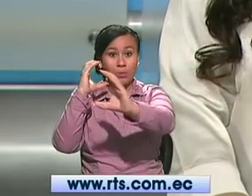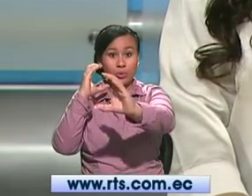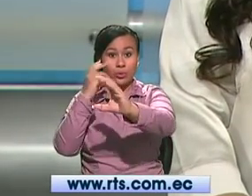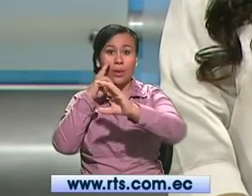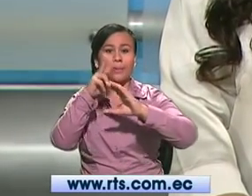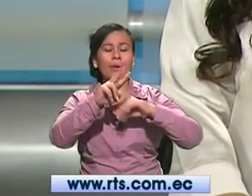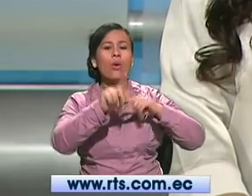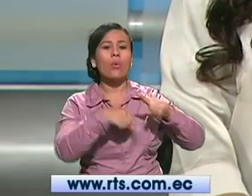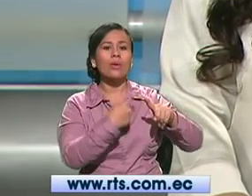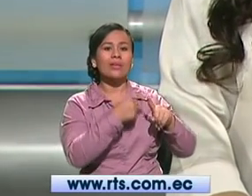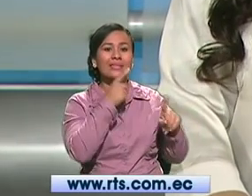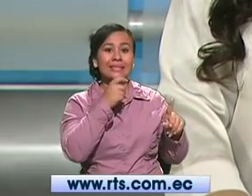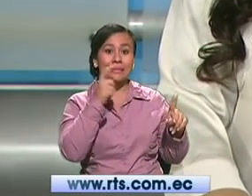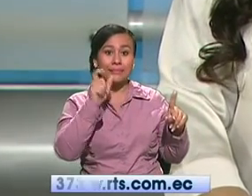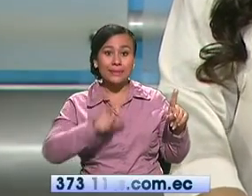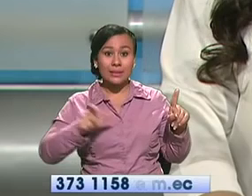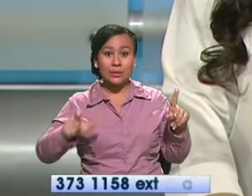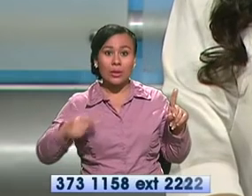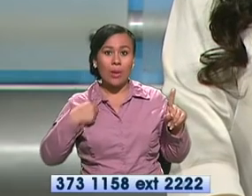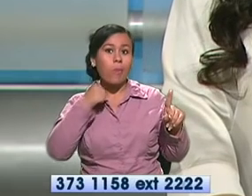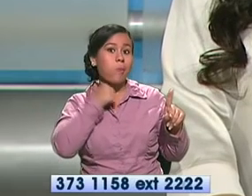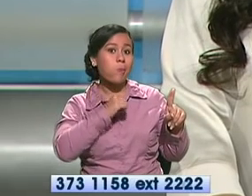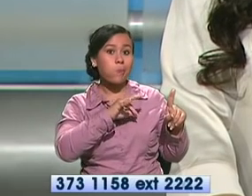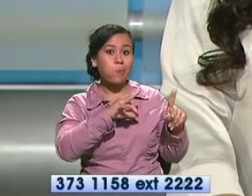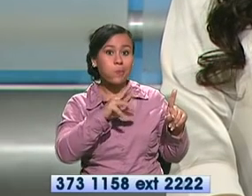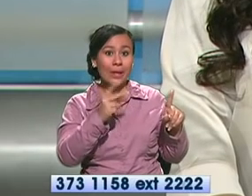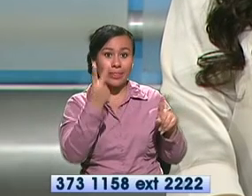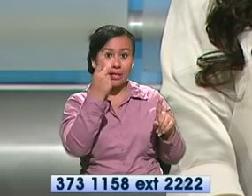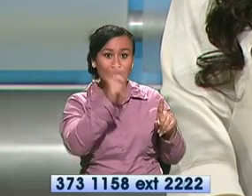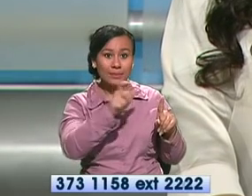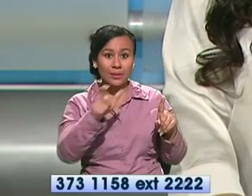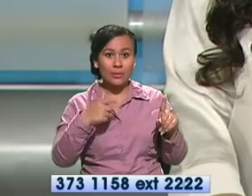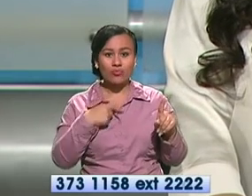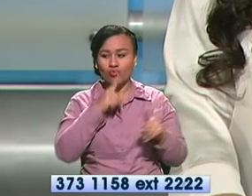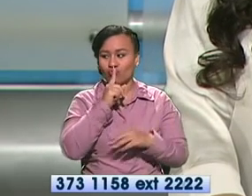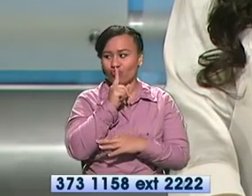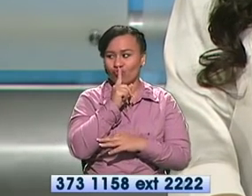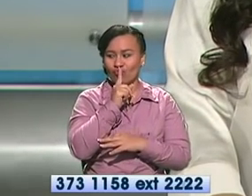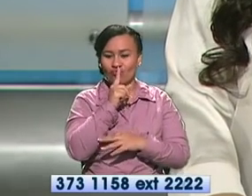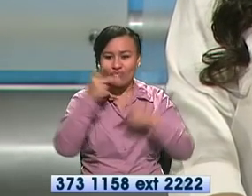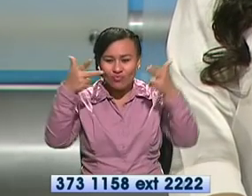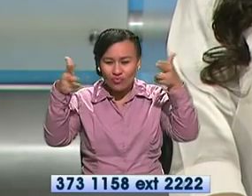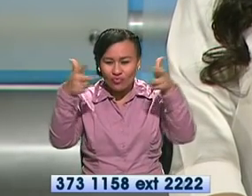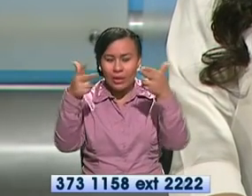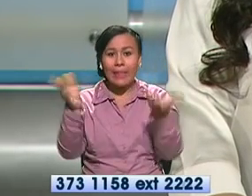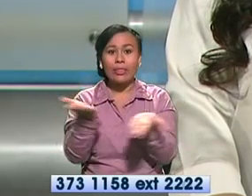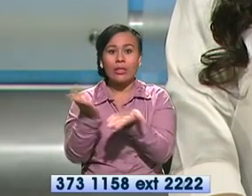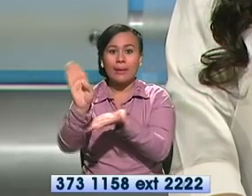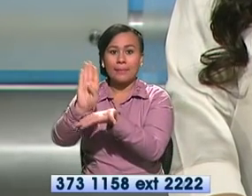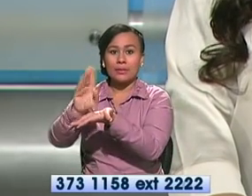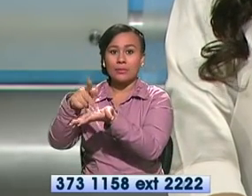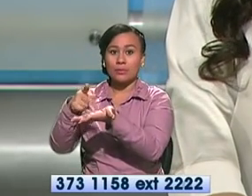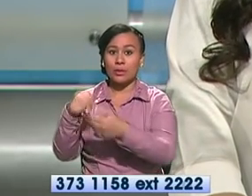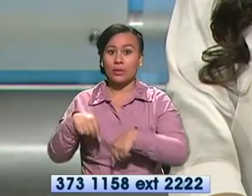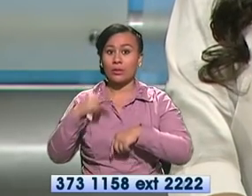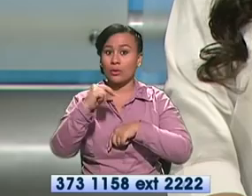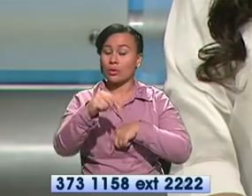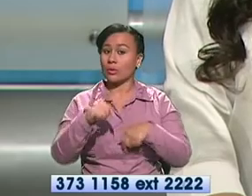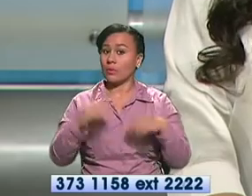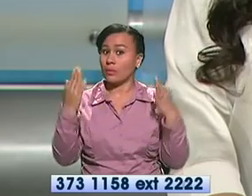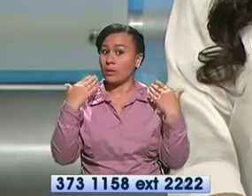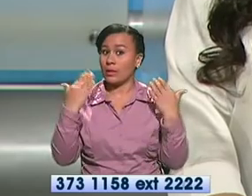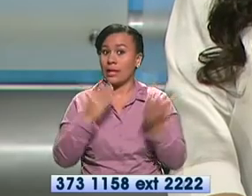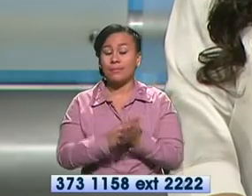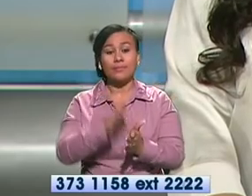el instante en que dos sujetos asaltaron al conductor y a los pasajeros cuando circulaban por el sector de Bastión Popular en el noroeste de Guayaquil.